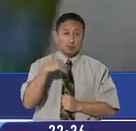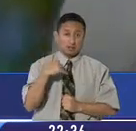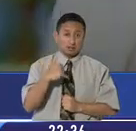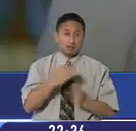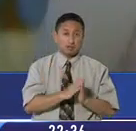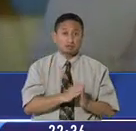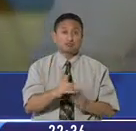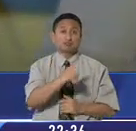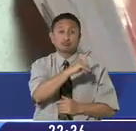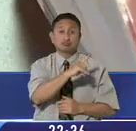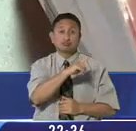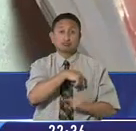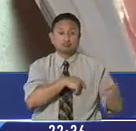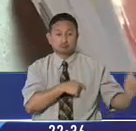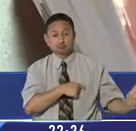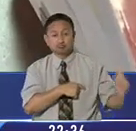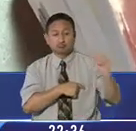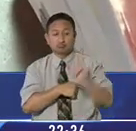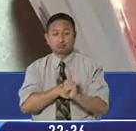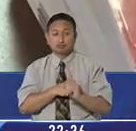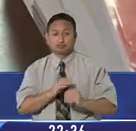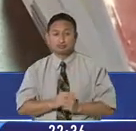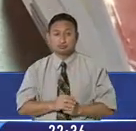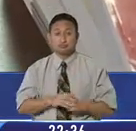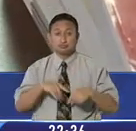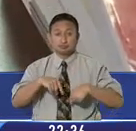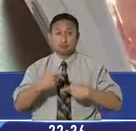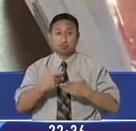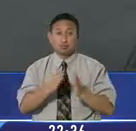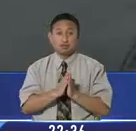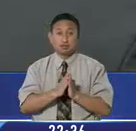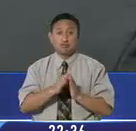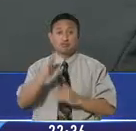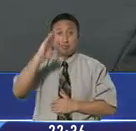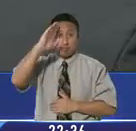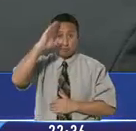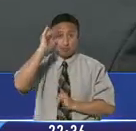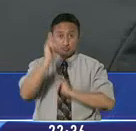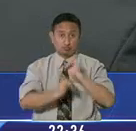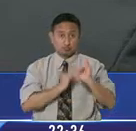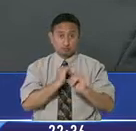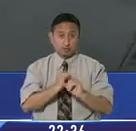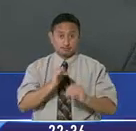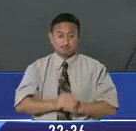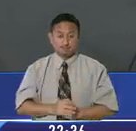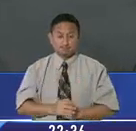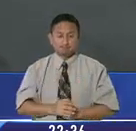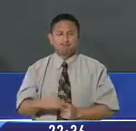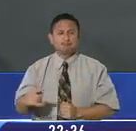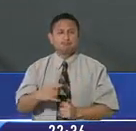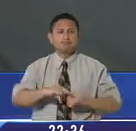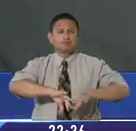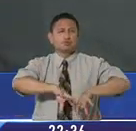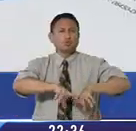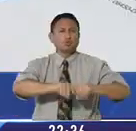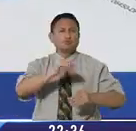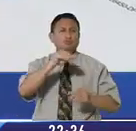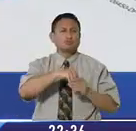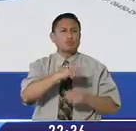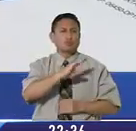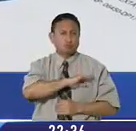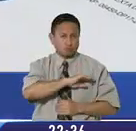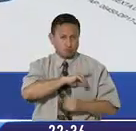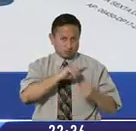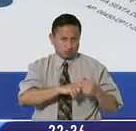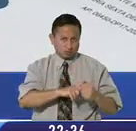en contra de Sebastián Yunda, quien mantiene una difusión azul de Interpol. En este caso se investigan presuntos actos de corrupción dentro del municipio de